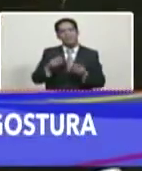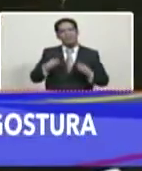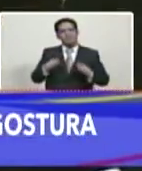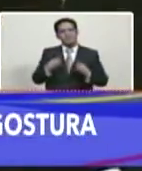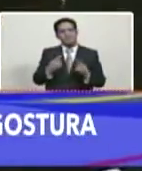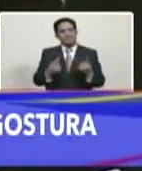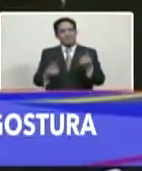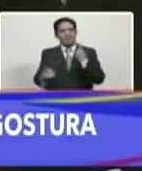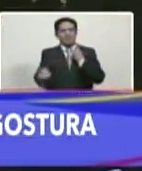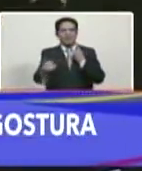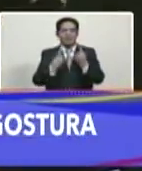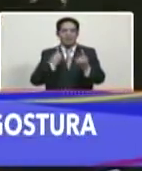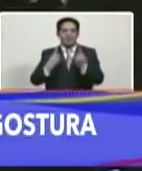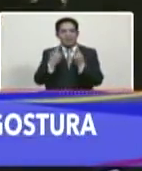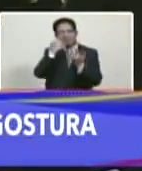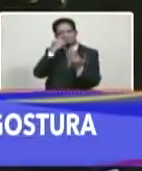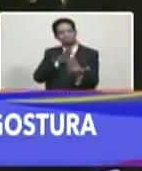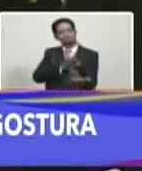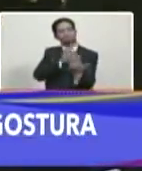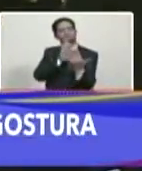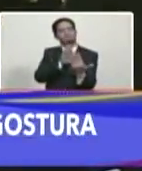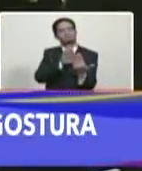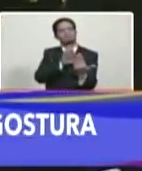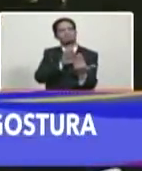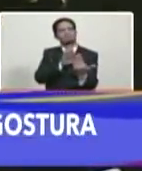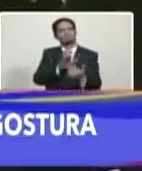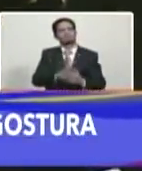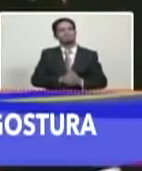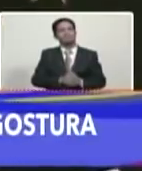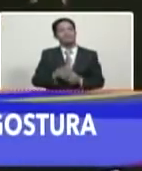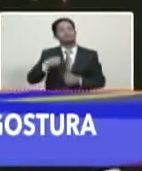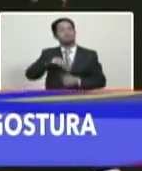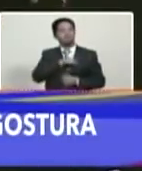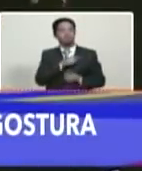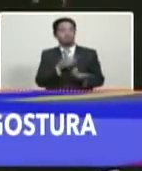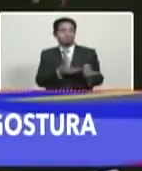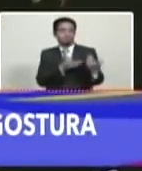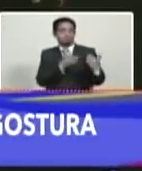¿Cuántas pruebas y retos nos ha tocado enfrentar?